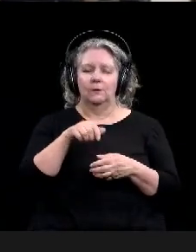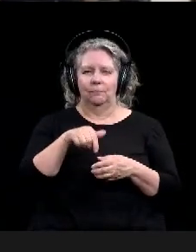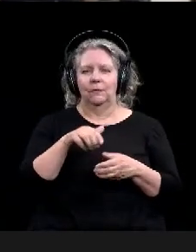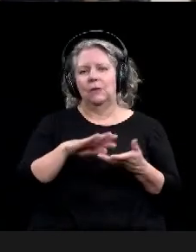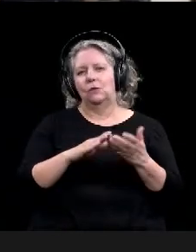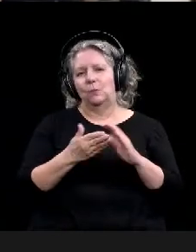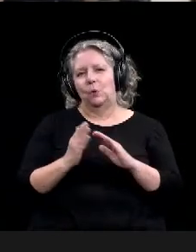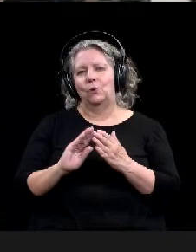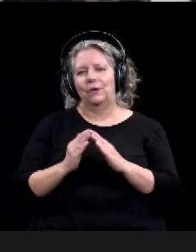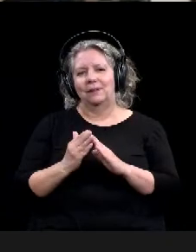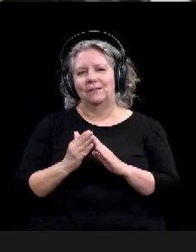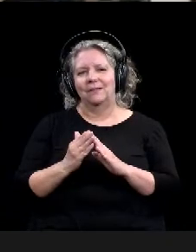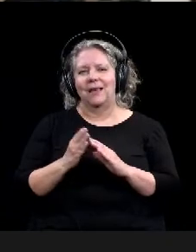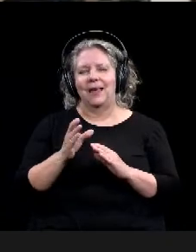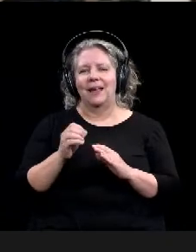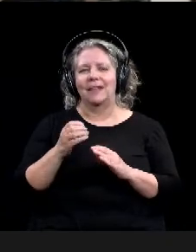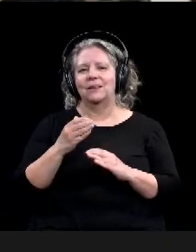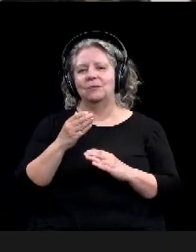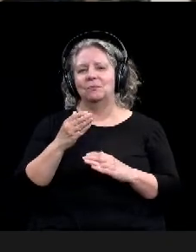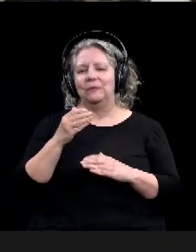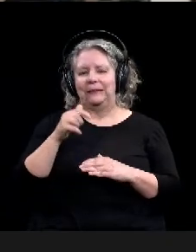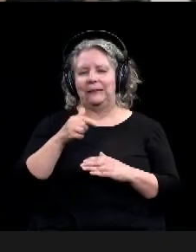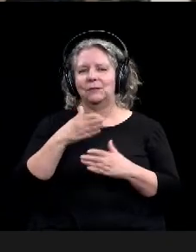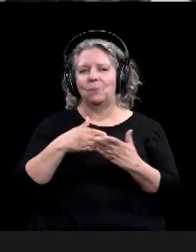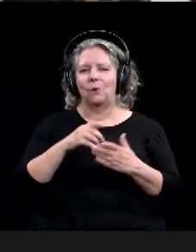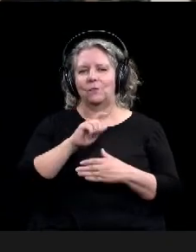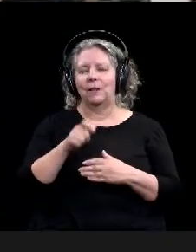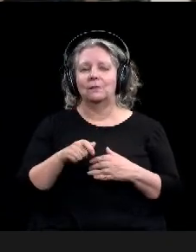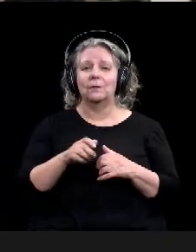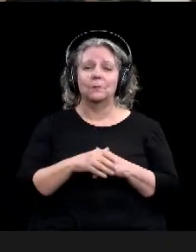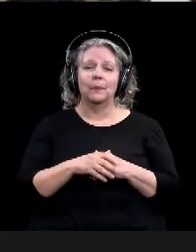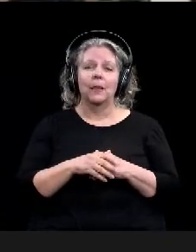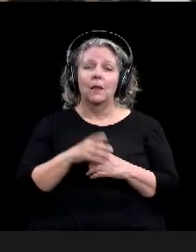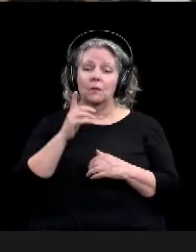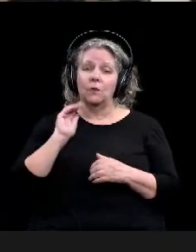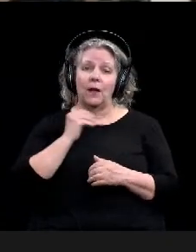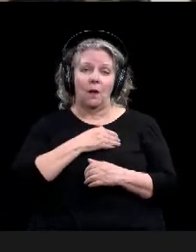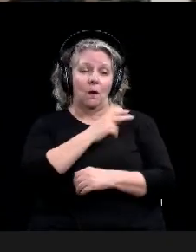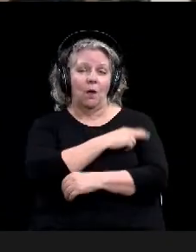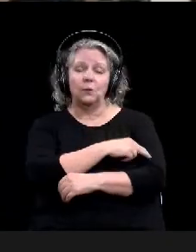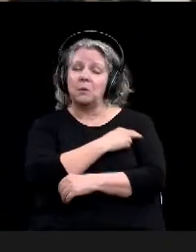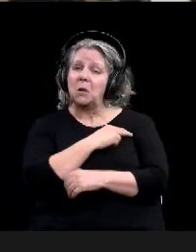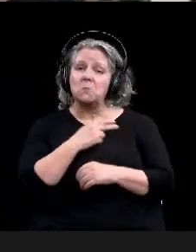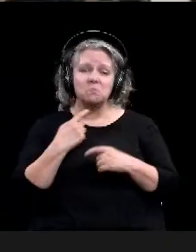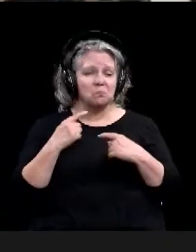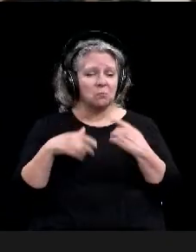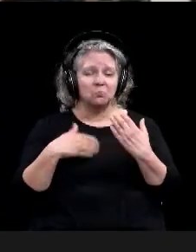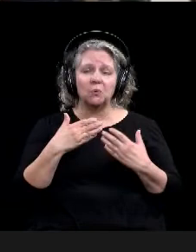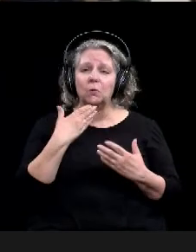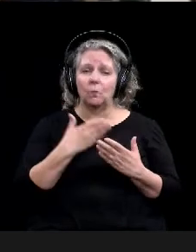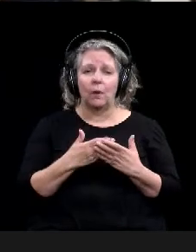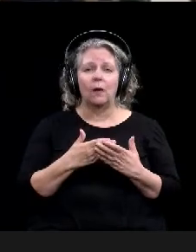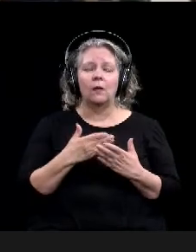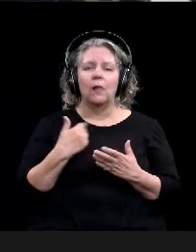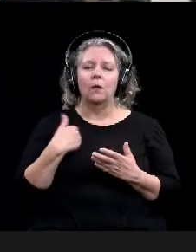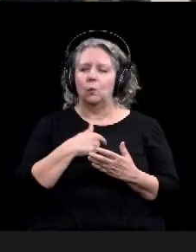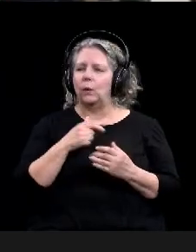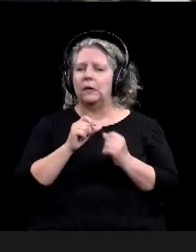texas continuamos a deber a casos de cohetes y nuevo como